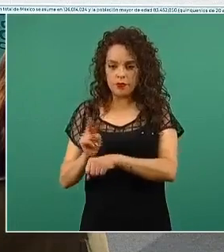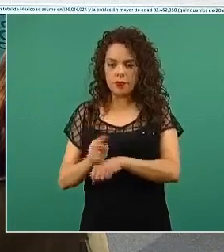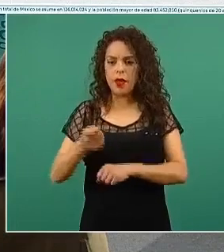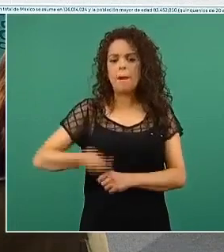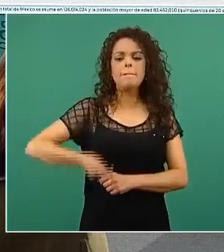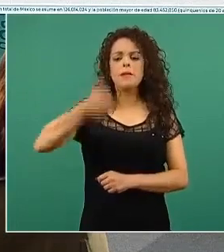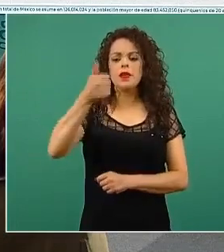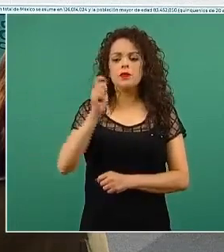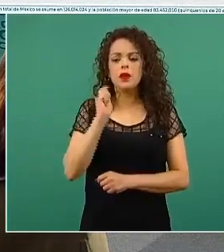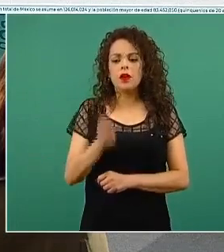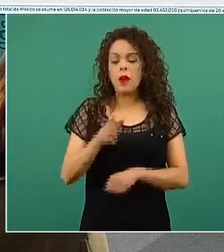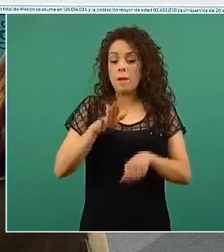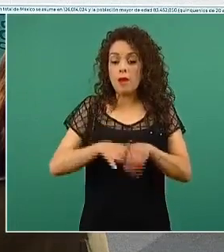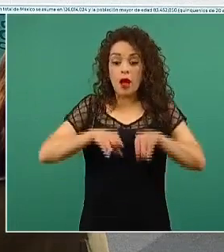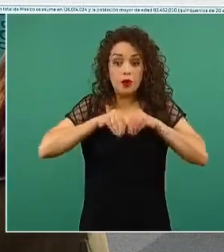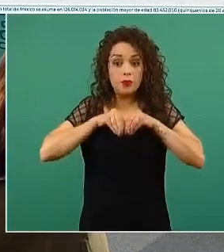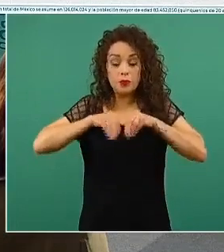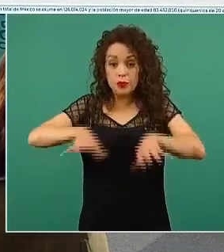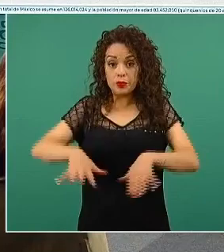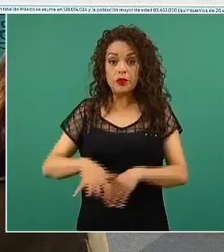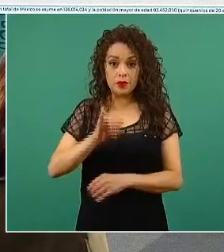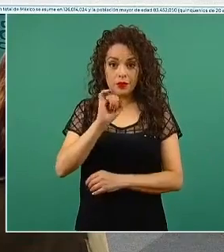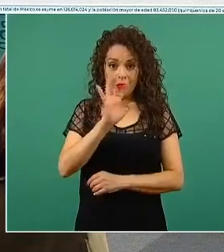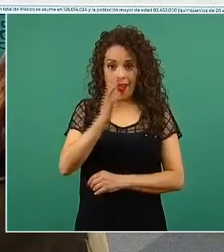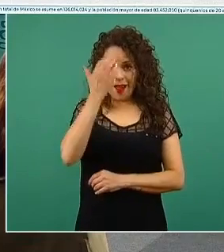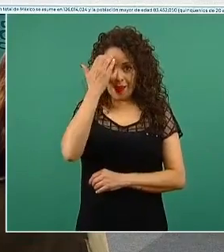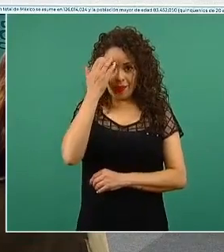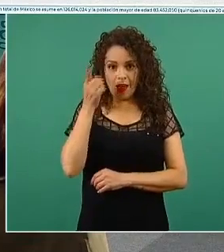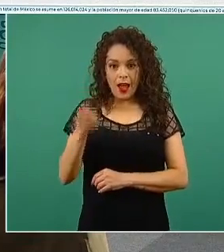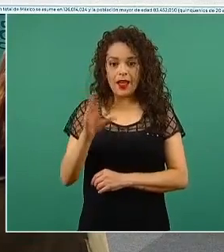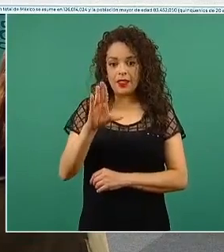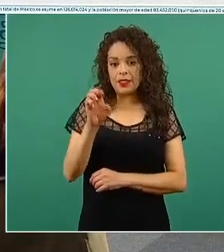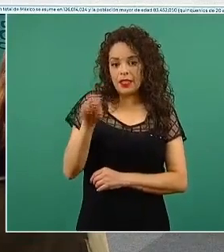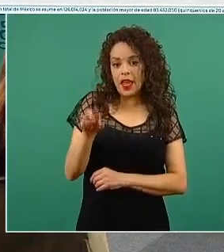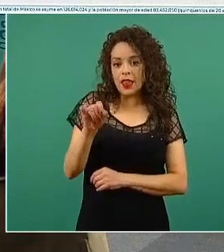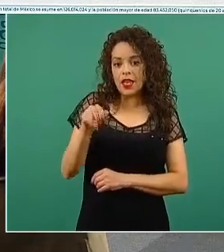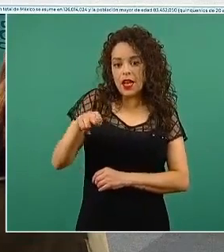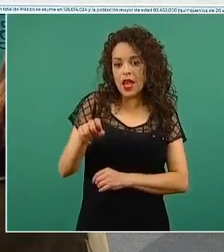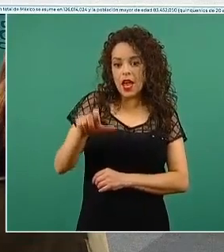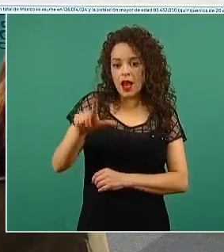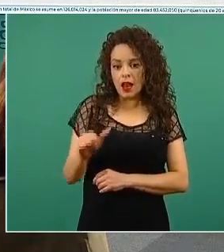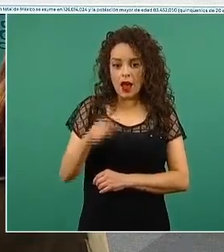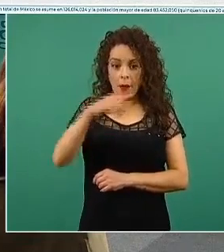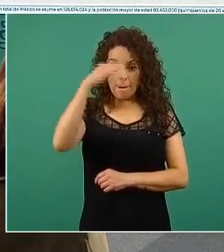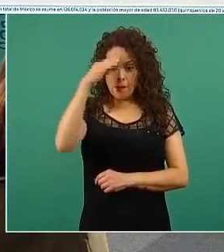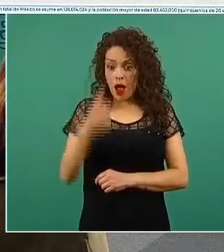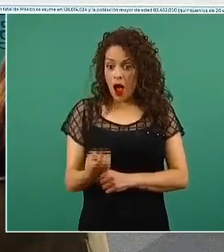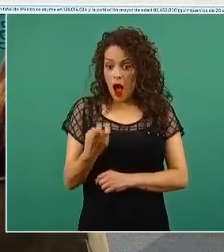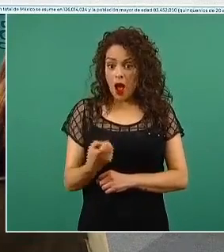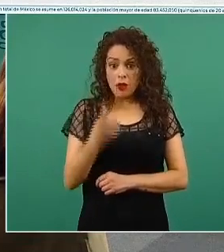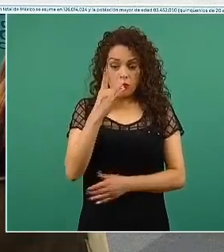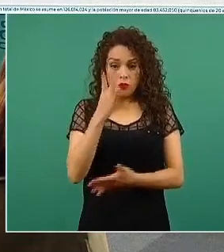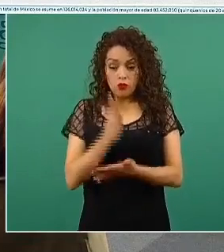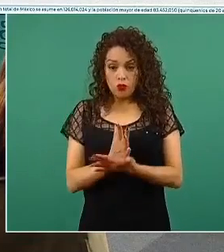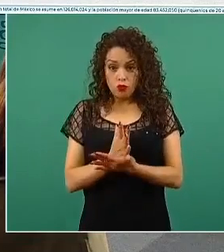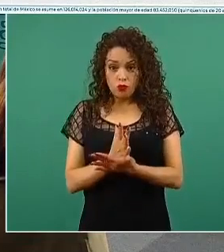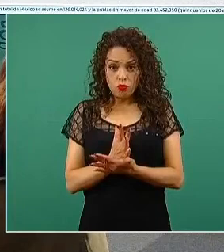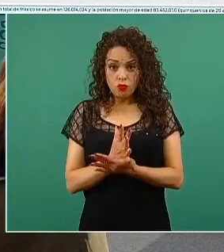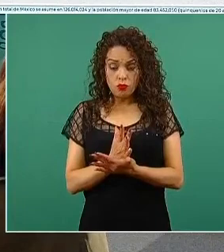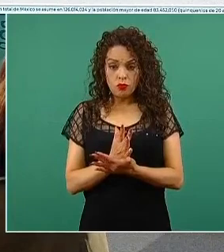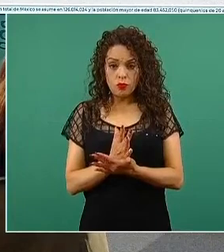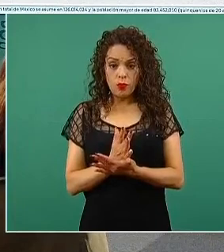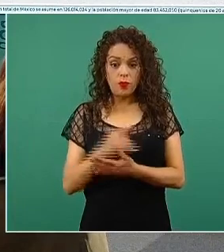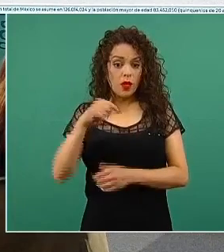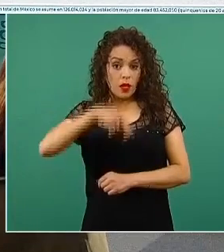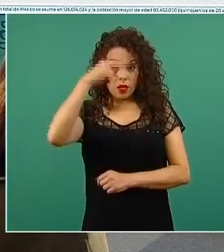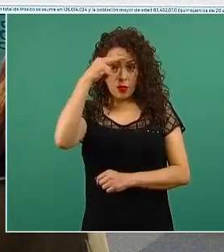el más difundido porque se habló mucho del famoso componente centinela. Hasta en un momento se pensaba que solamente se hacía vigilancia centinela